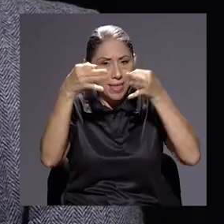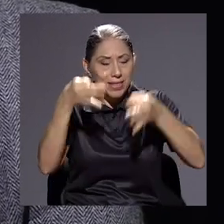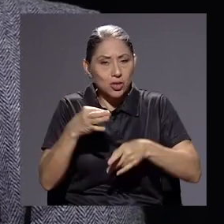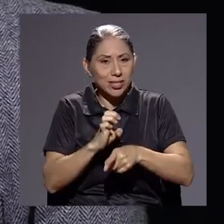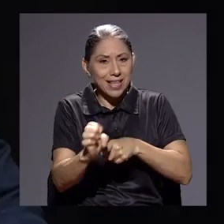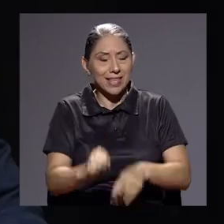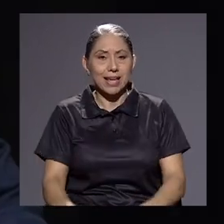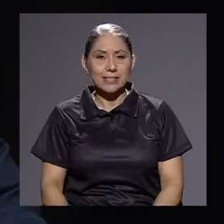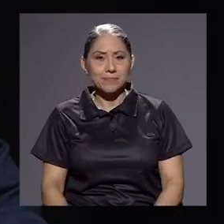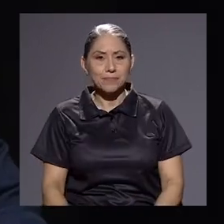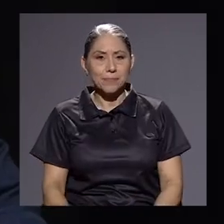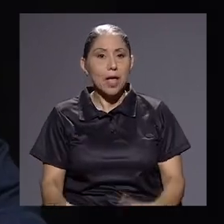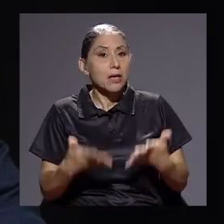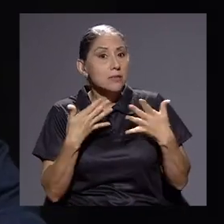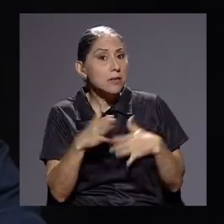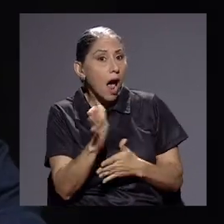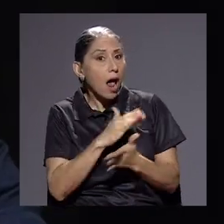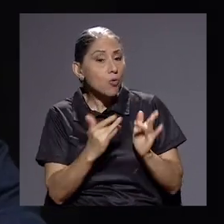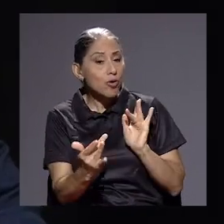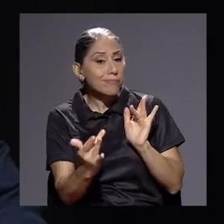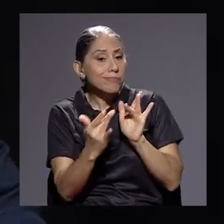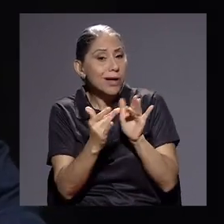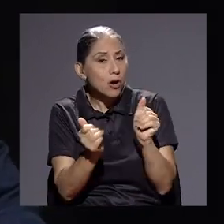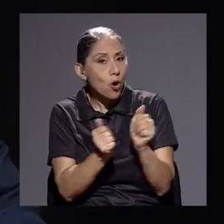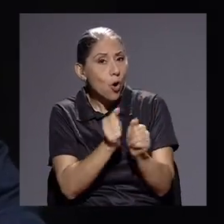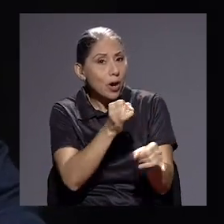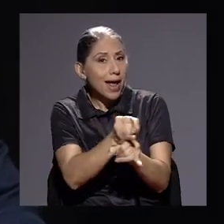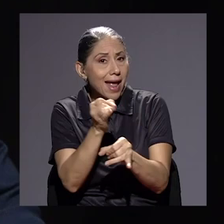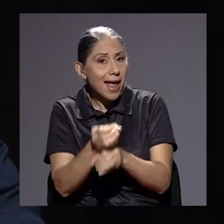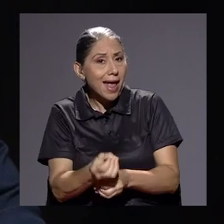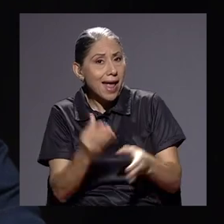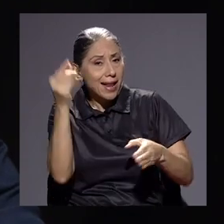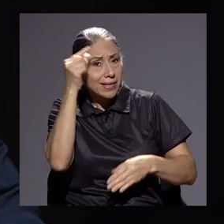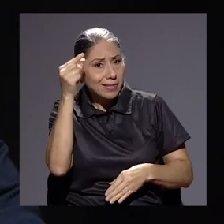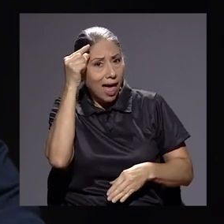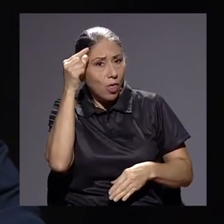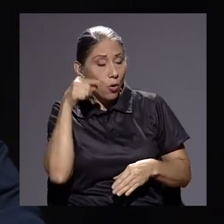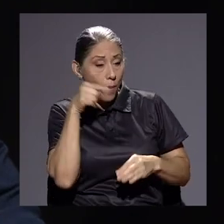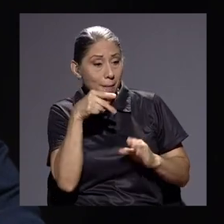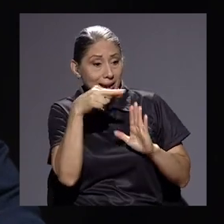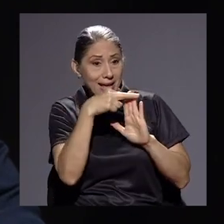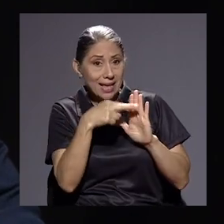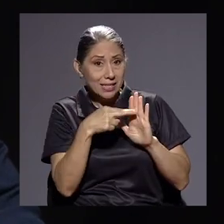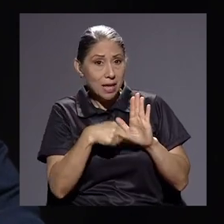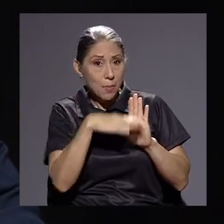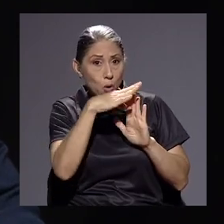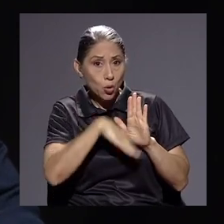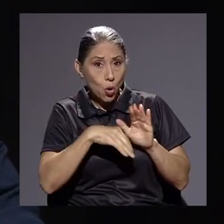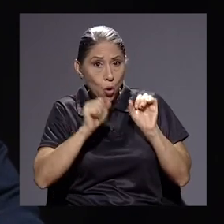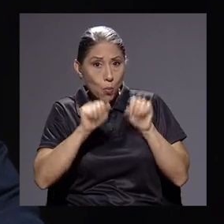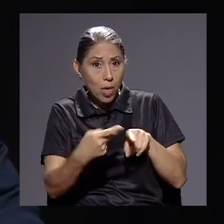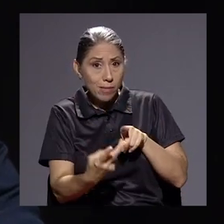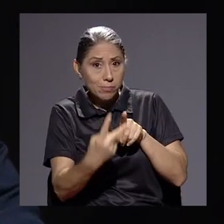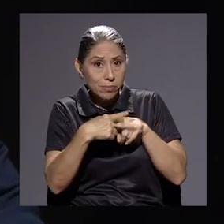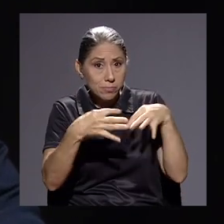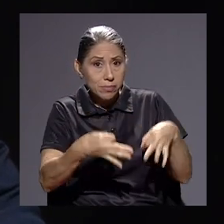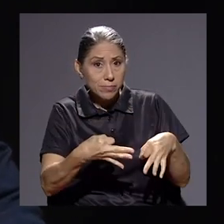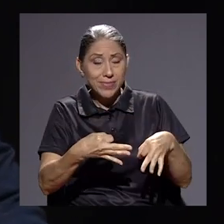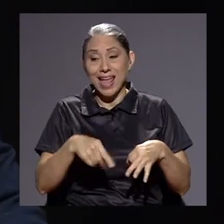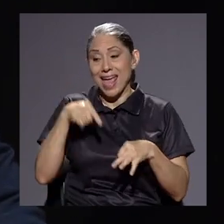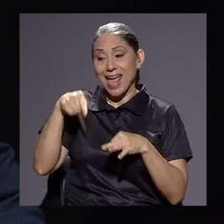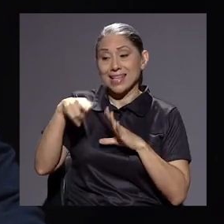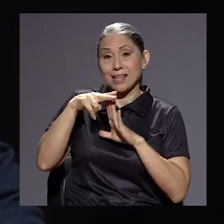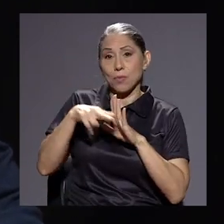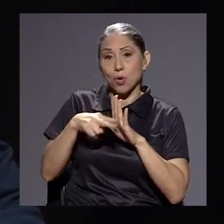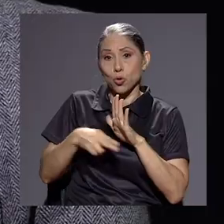decisiones éticas. ¿Existe algún acercamiento con el Estado para que este protocolo en algún momento pueda ser efectivo? Nosotros le enviamos